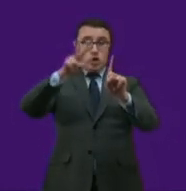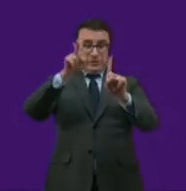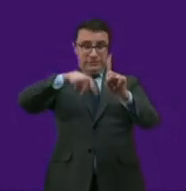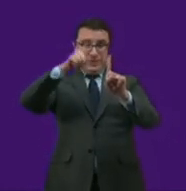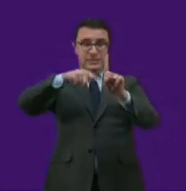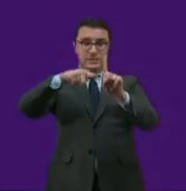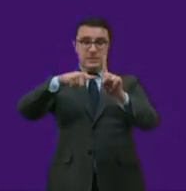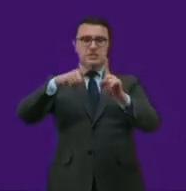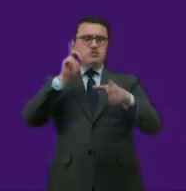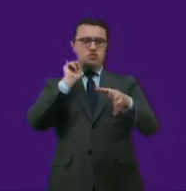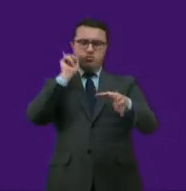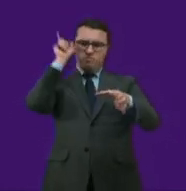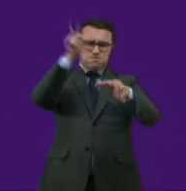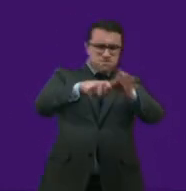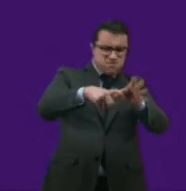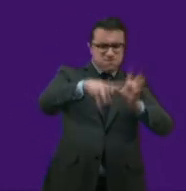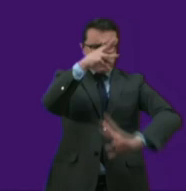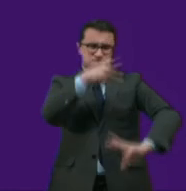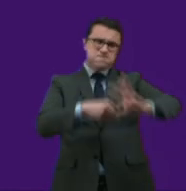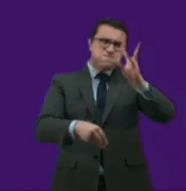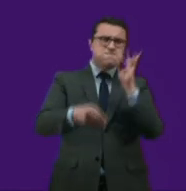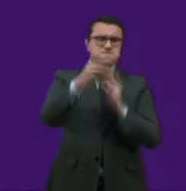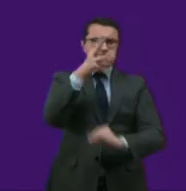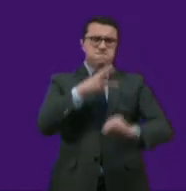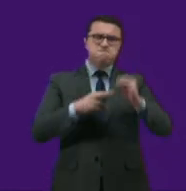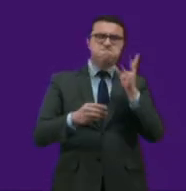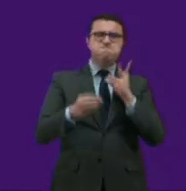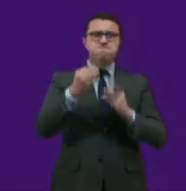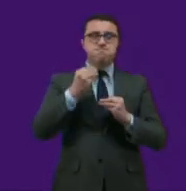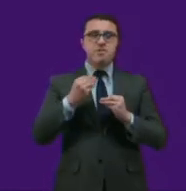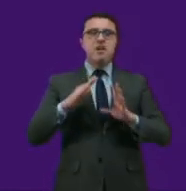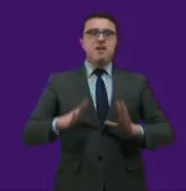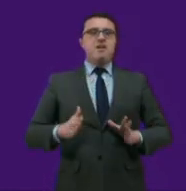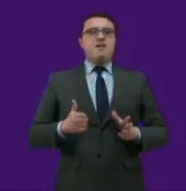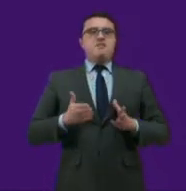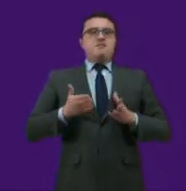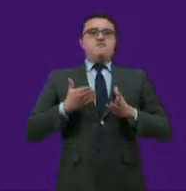de clavarse en aprender esto. Van a poder ganarse